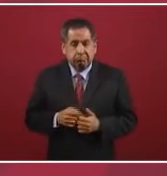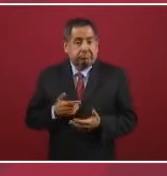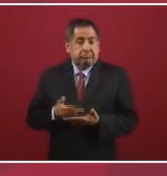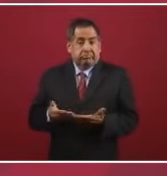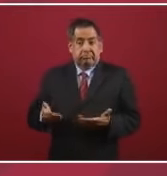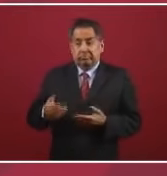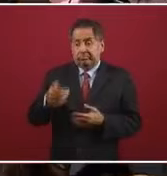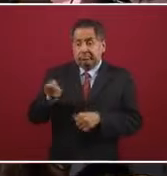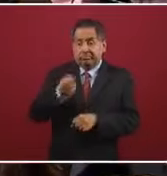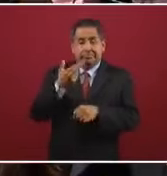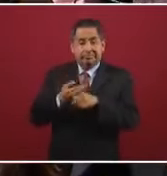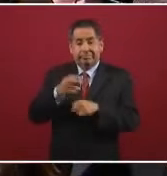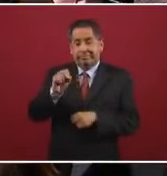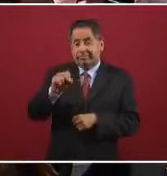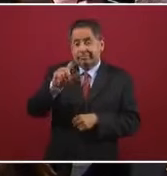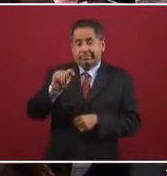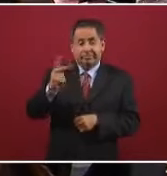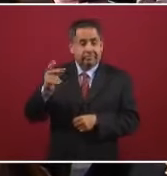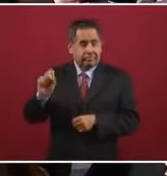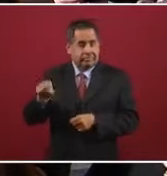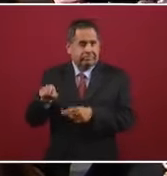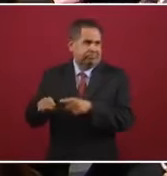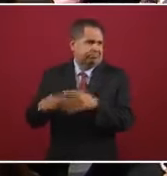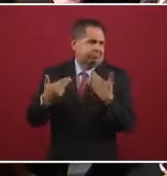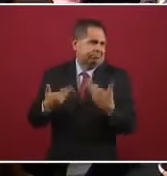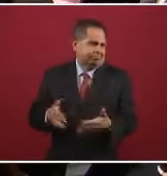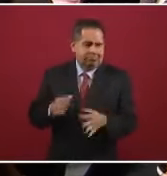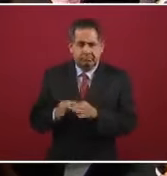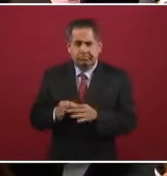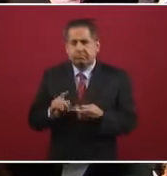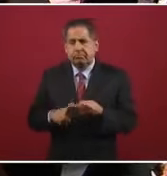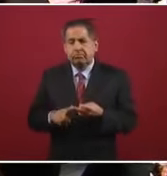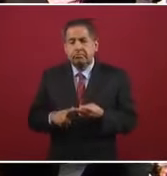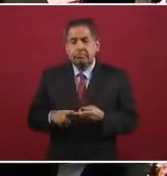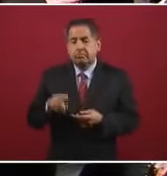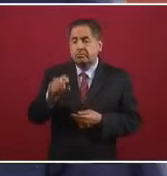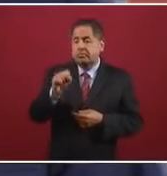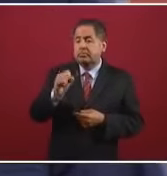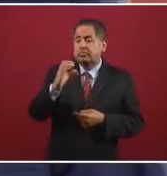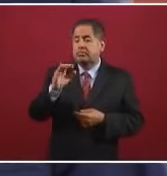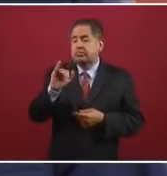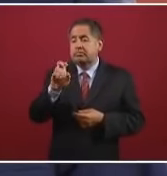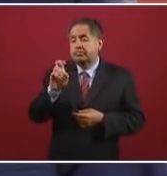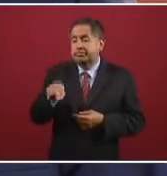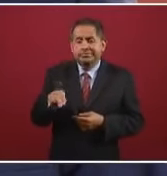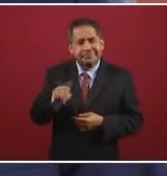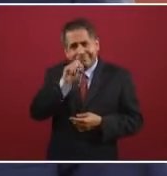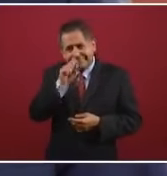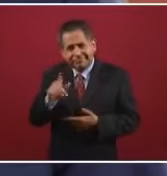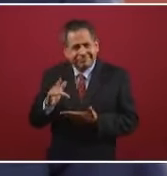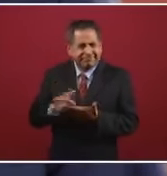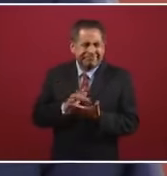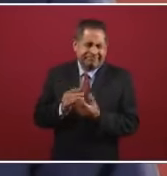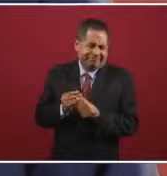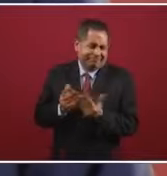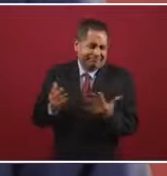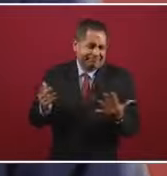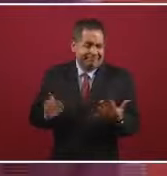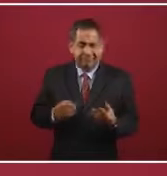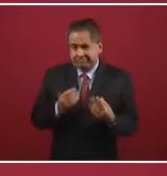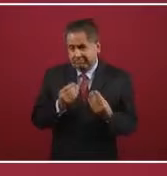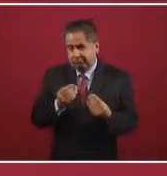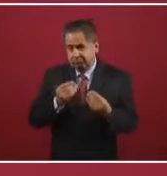la Secretaría del Trabajo, de la Secretaría de Bienestar. Todo este